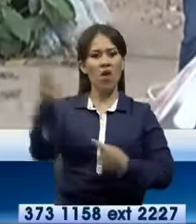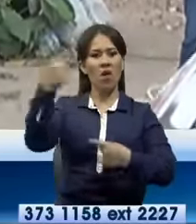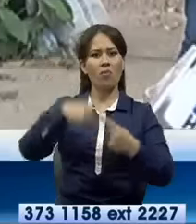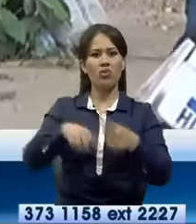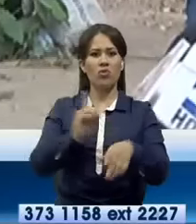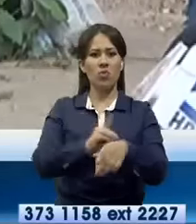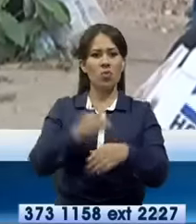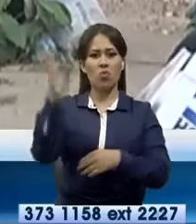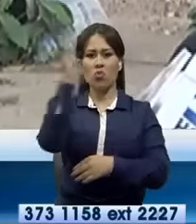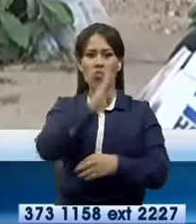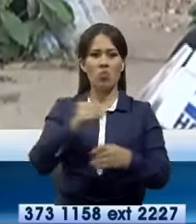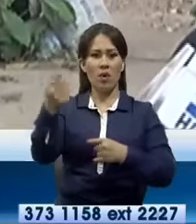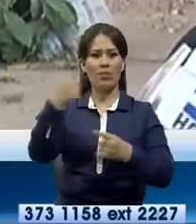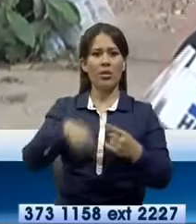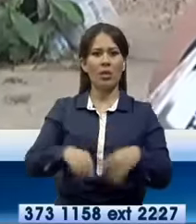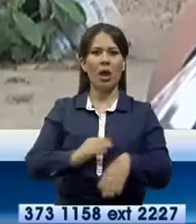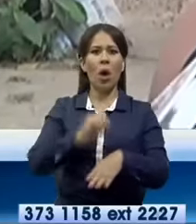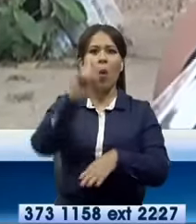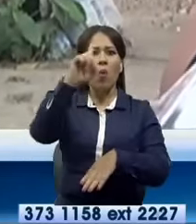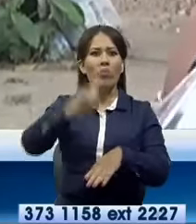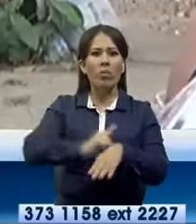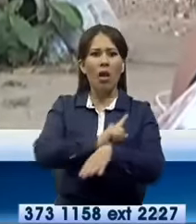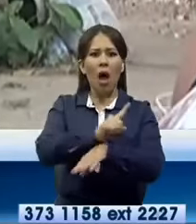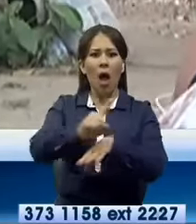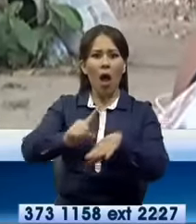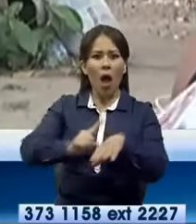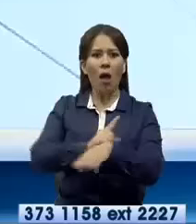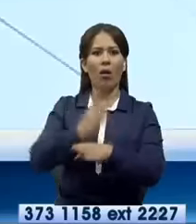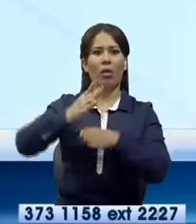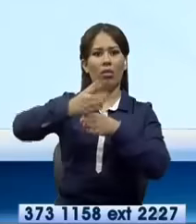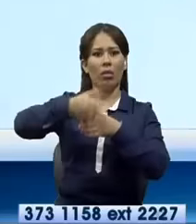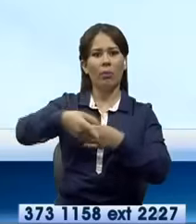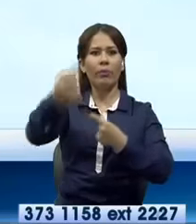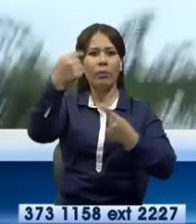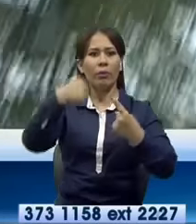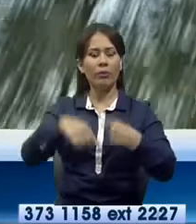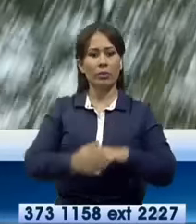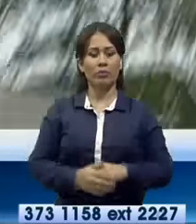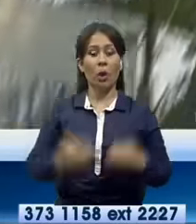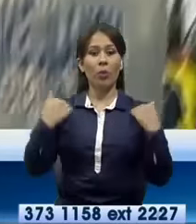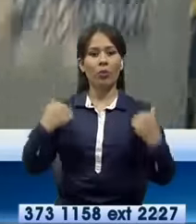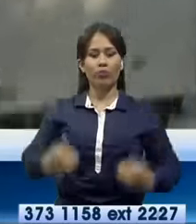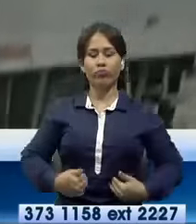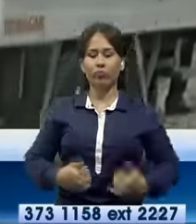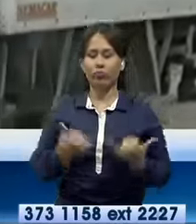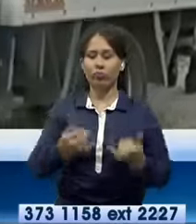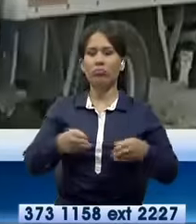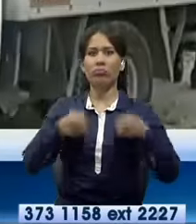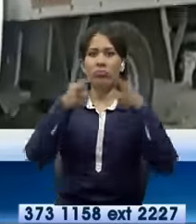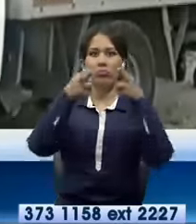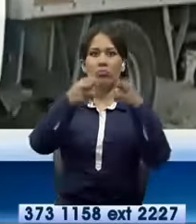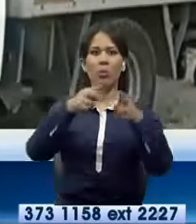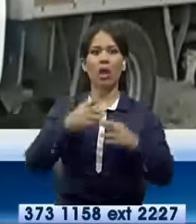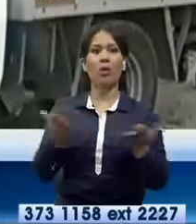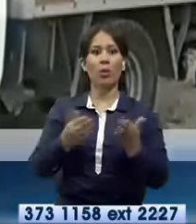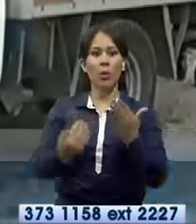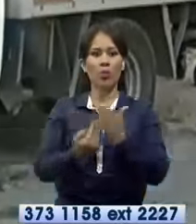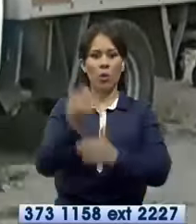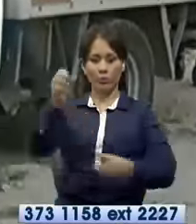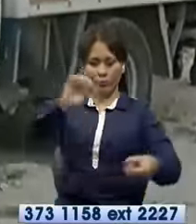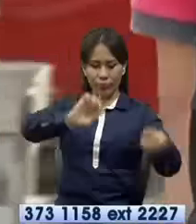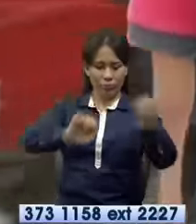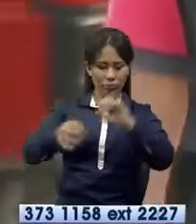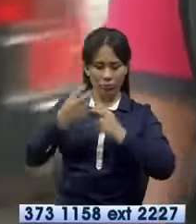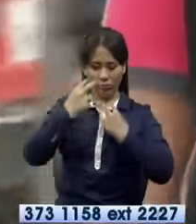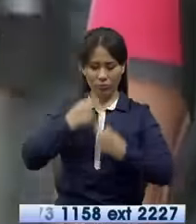La ambulancia llegó como después de una hora. Después de una hora llegó. El cuerpo fue trasladado al nuevo laboratorio de ciencias forenses,